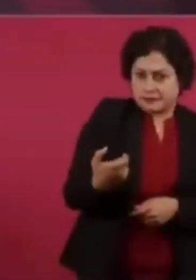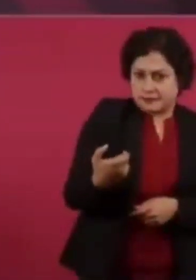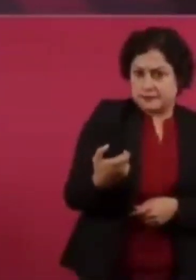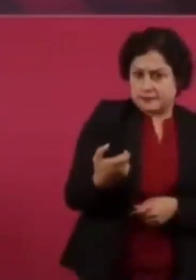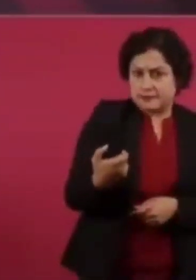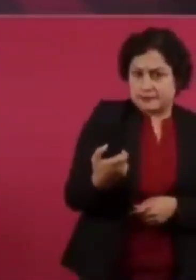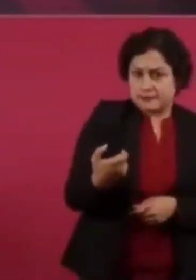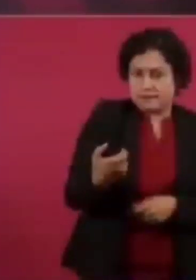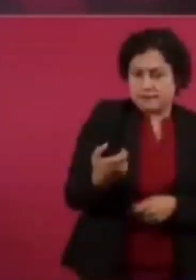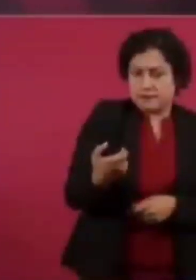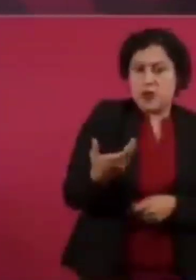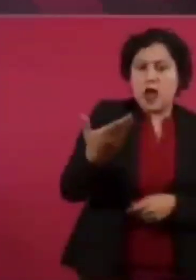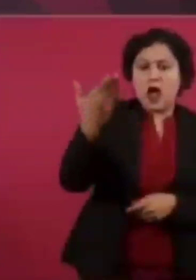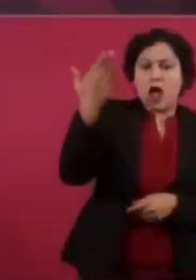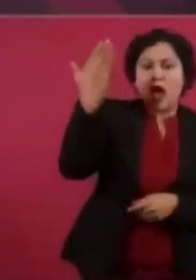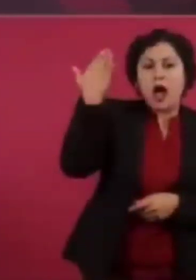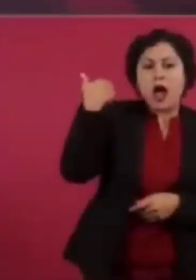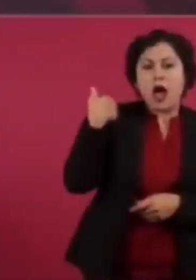ahora